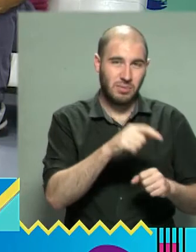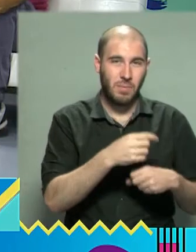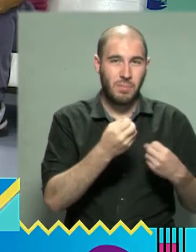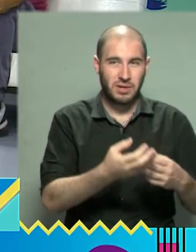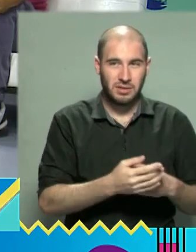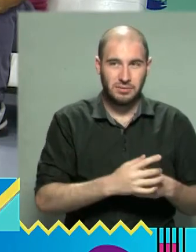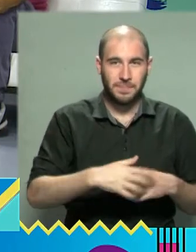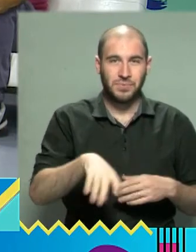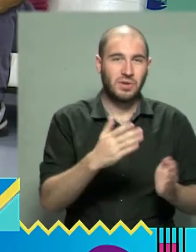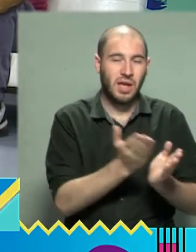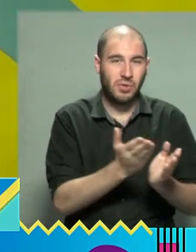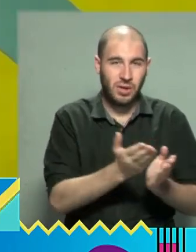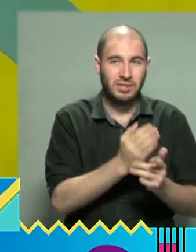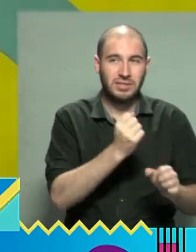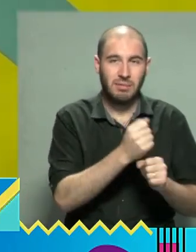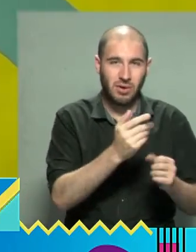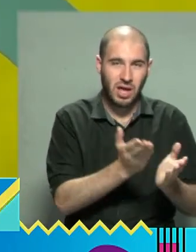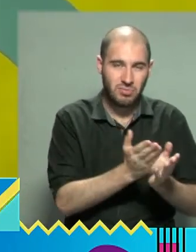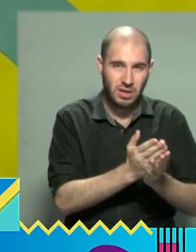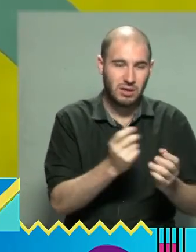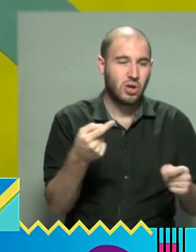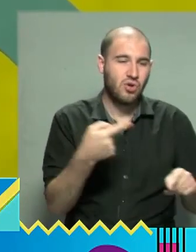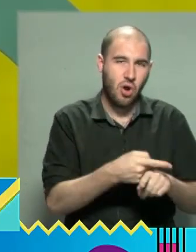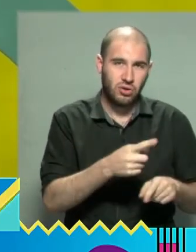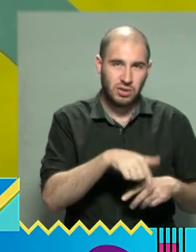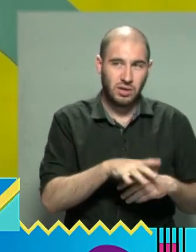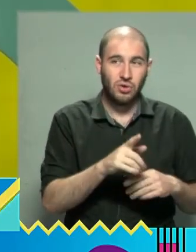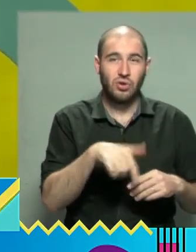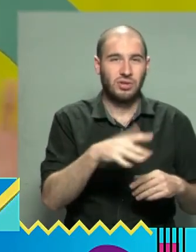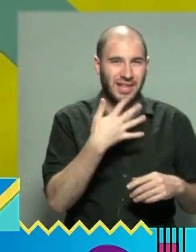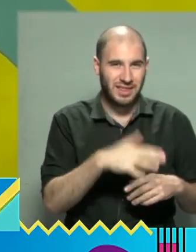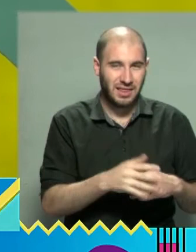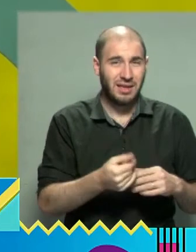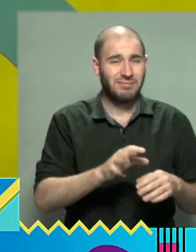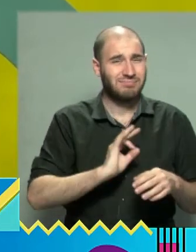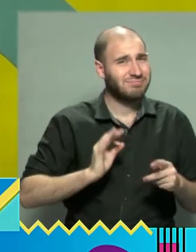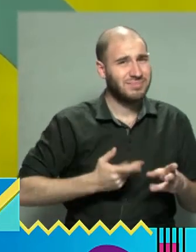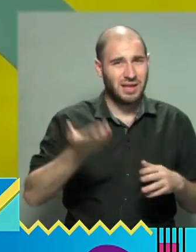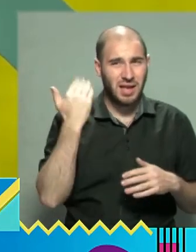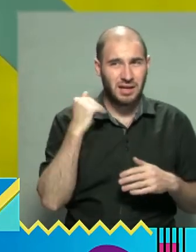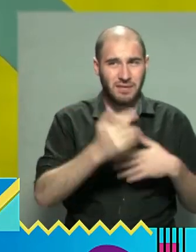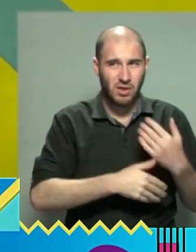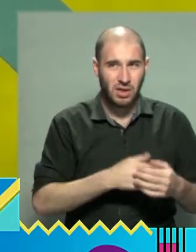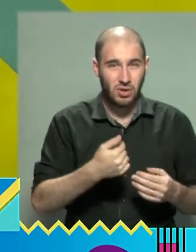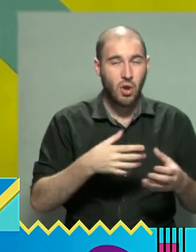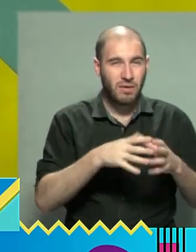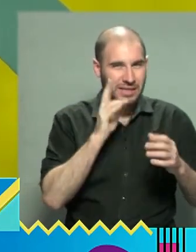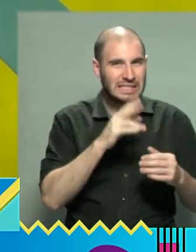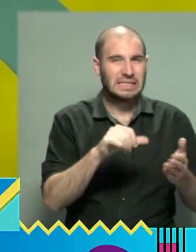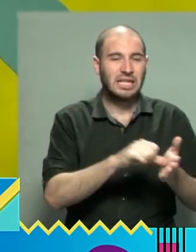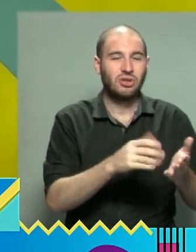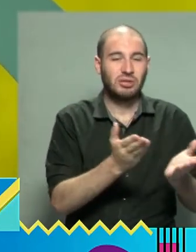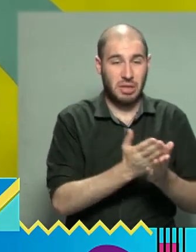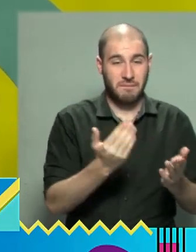esto a nosotros como estudiantes y trabajadores estudiantes nos perjudica. Nosotros podemos entender que hace un montón de tiempo se está violentando y he visto al centro de estudiantes